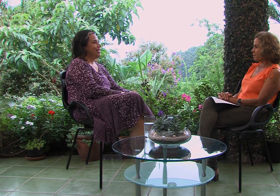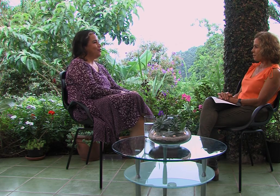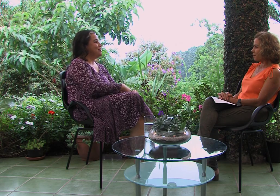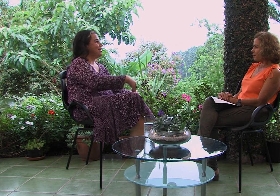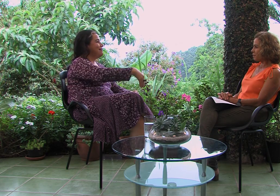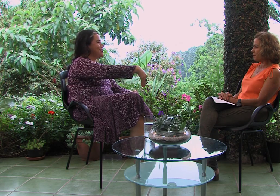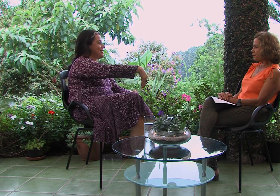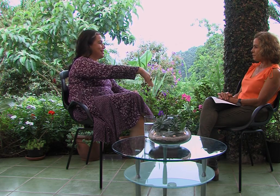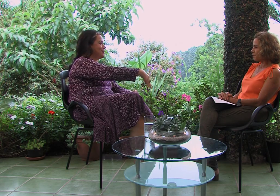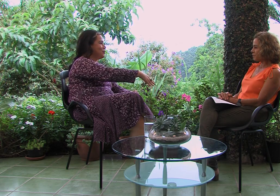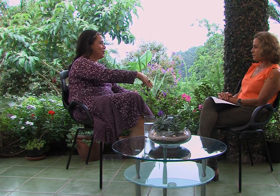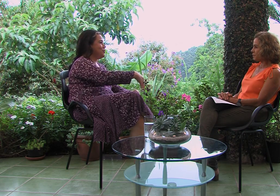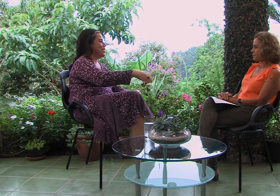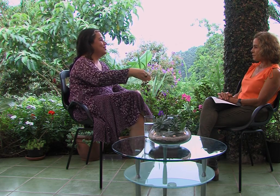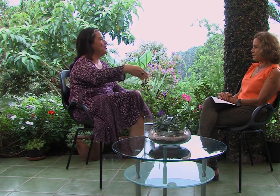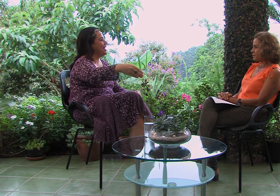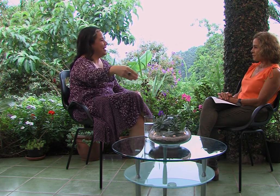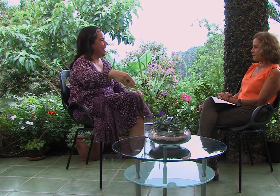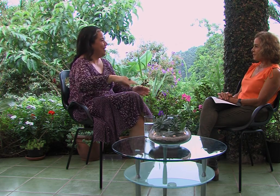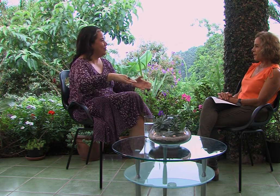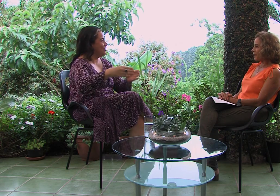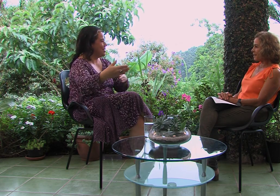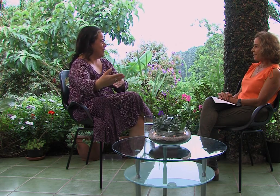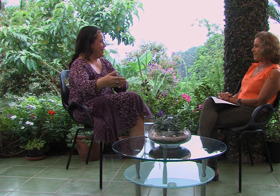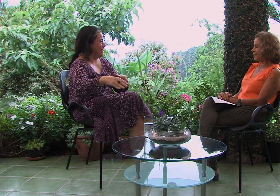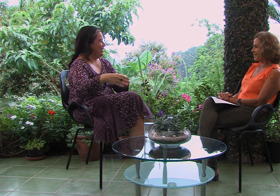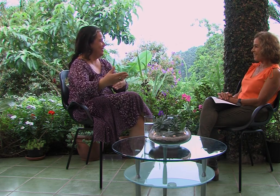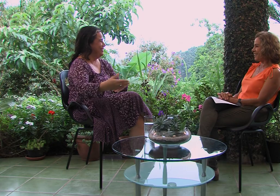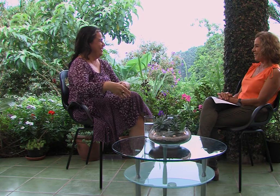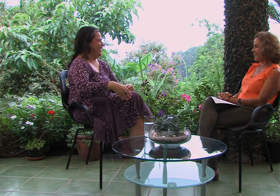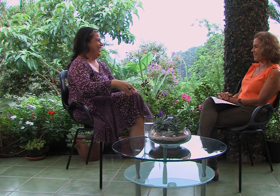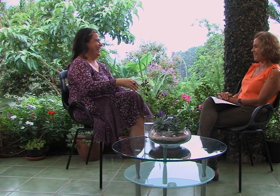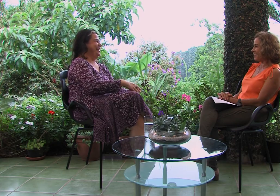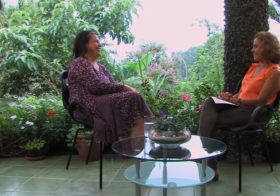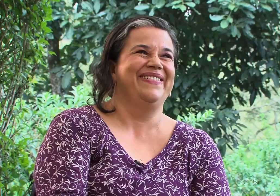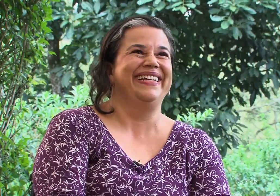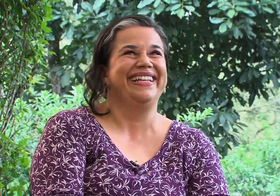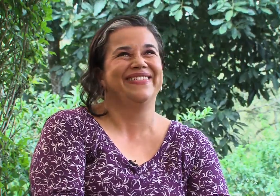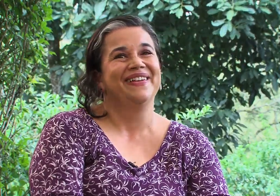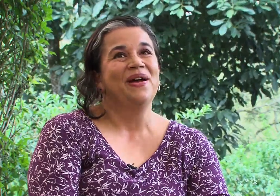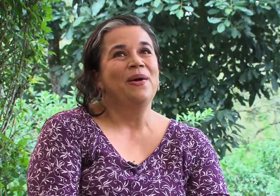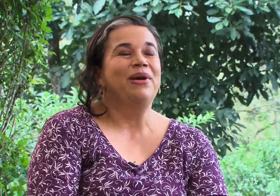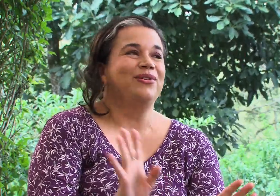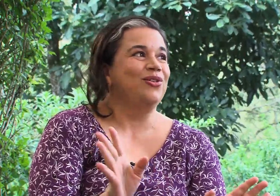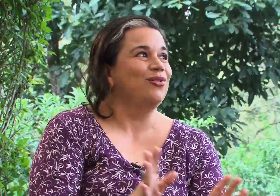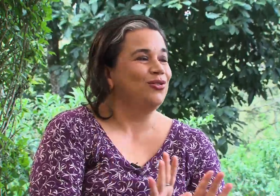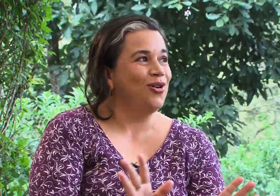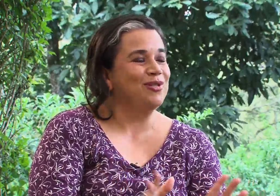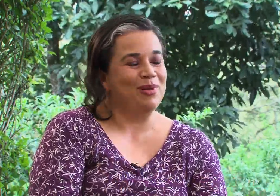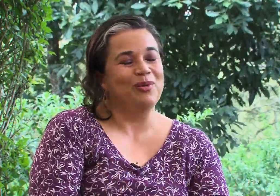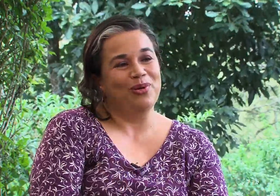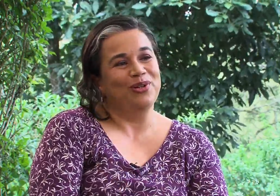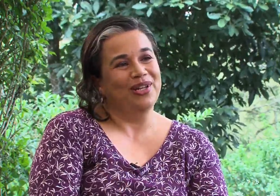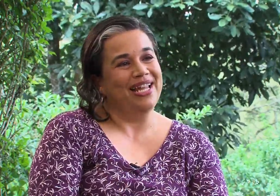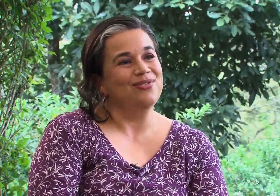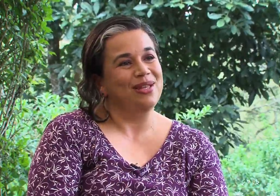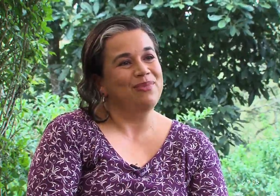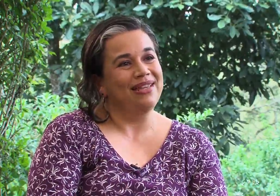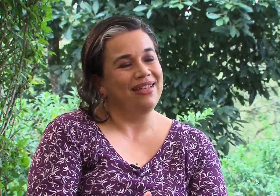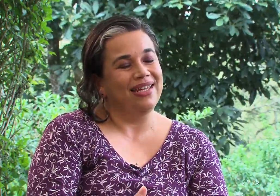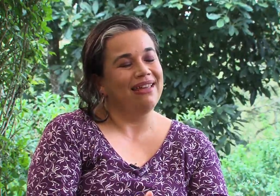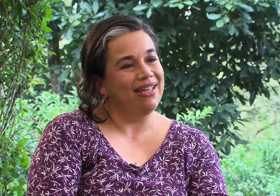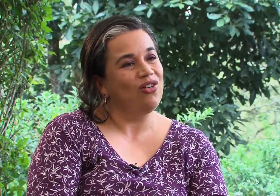Y entonces tienen a veces hasta tres o cuatro buscando al otro que hace falta, a la niña o al niño. Bueno, yo con todo respeto, pero creo que